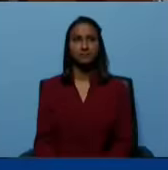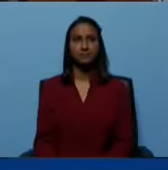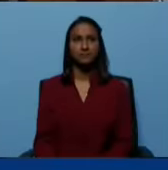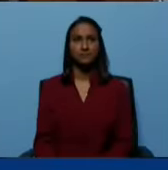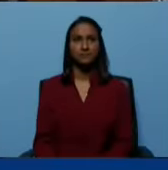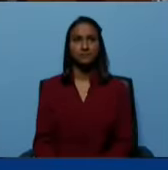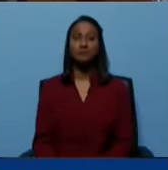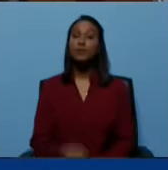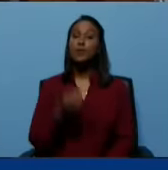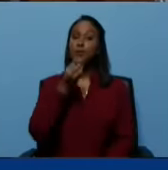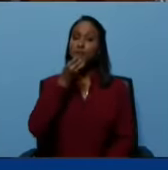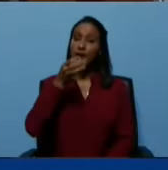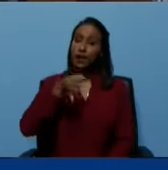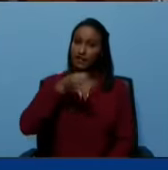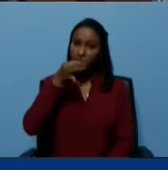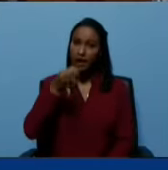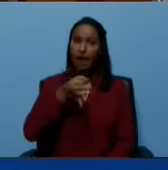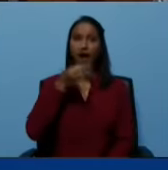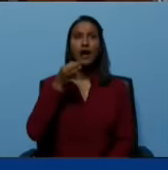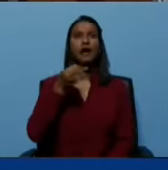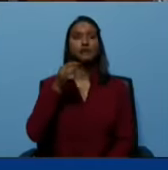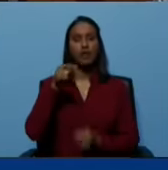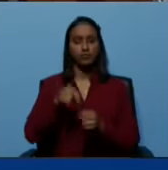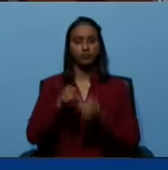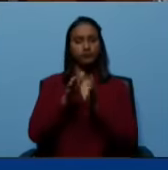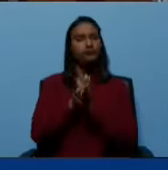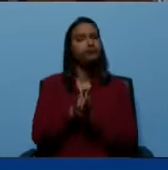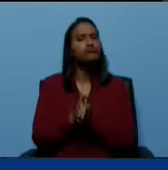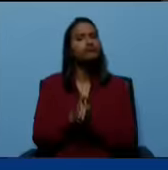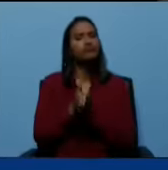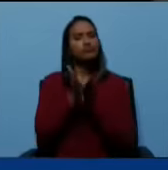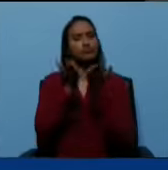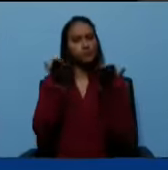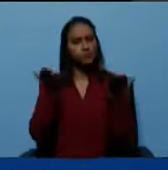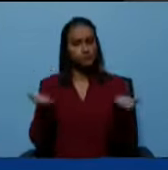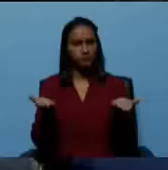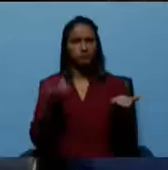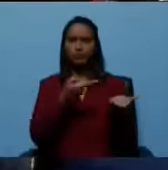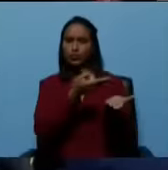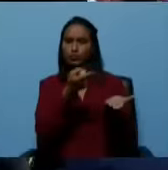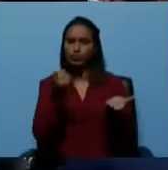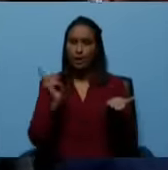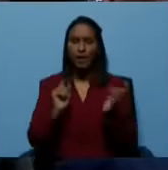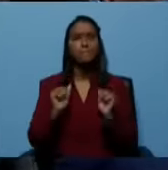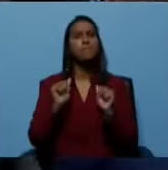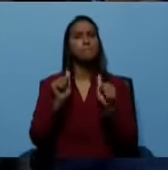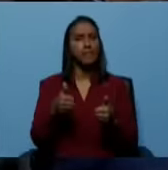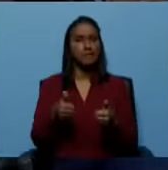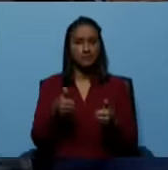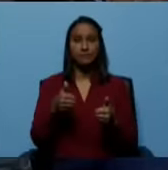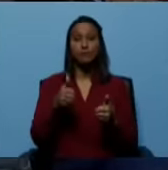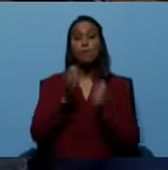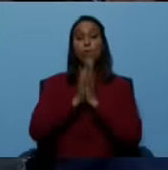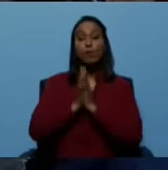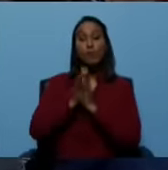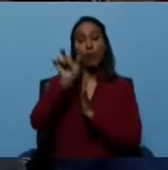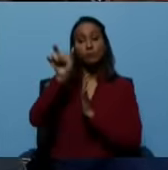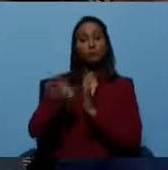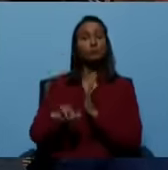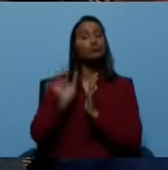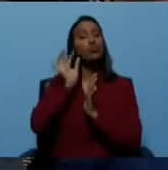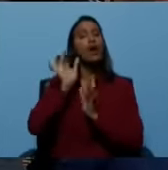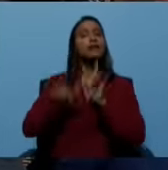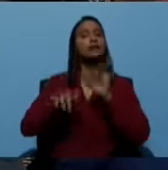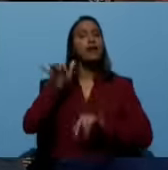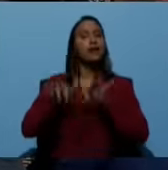Buenas tardes. Se declara abierto el acto. Ciudadana secretaria, sírvase anunciar el objeto de la